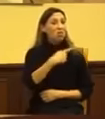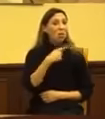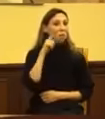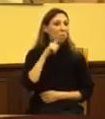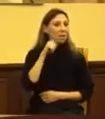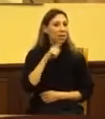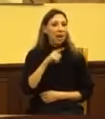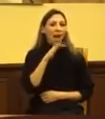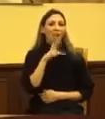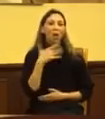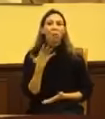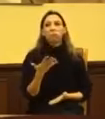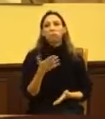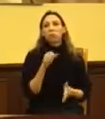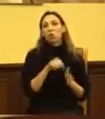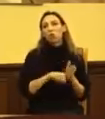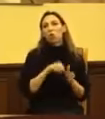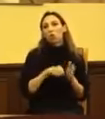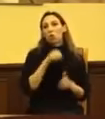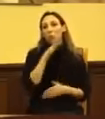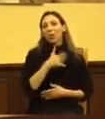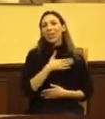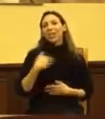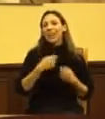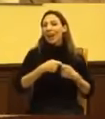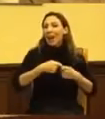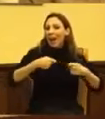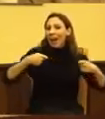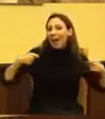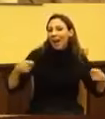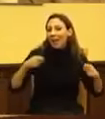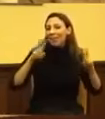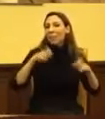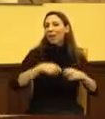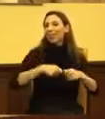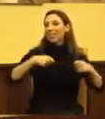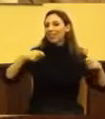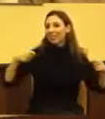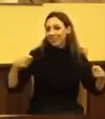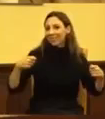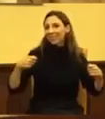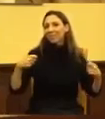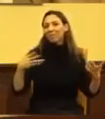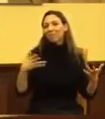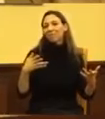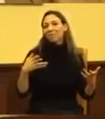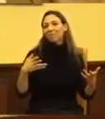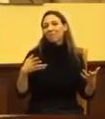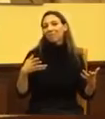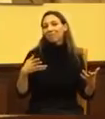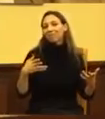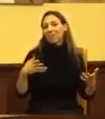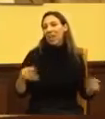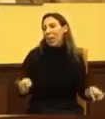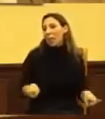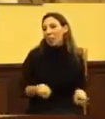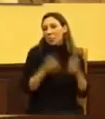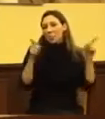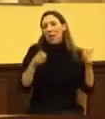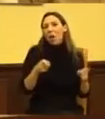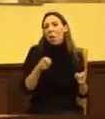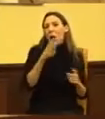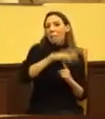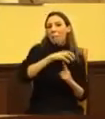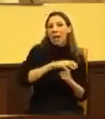Ahora están con el rollo porque esto lo van a querer alargar. A ustedes les importa un pito ni el parque, ni los vecinos, ni absolutamente nada. Ustedes